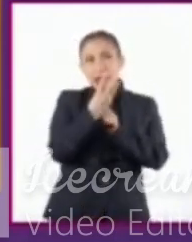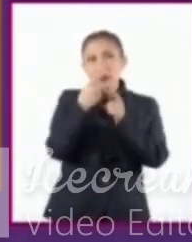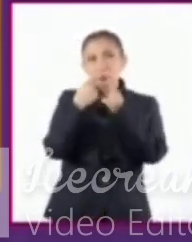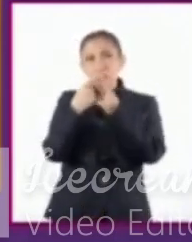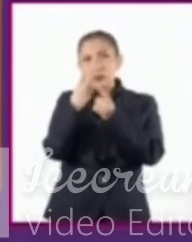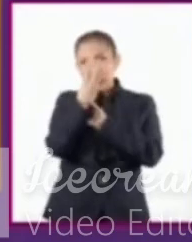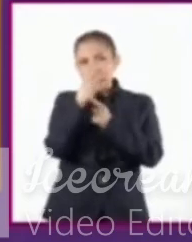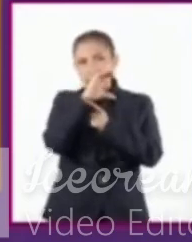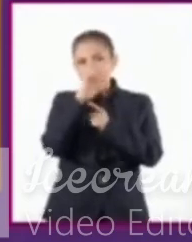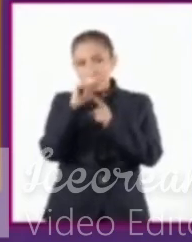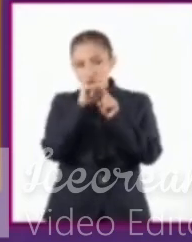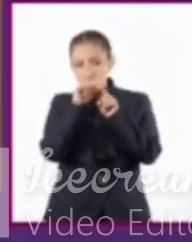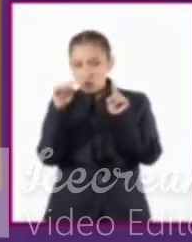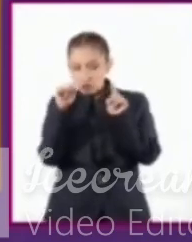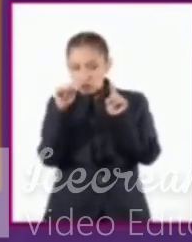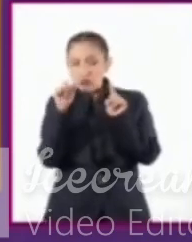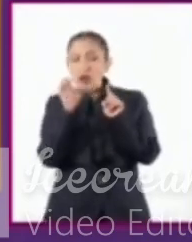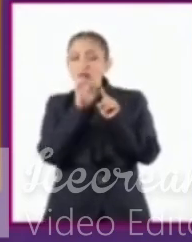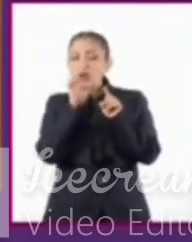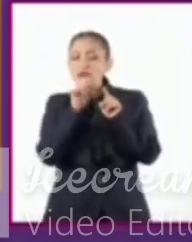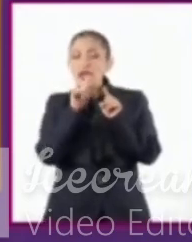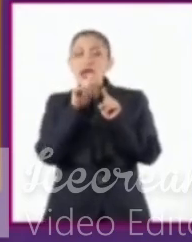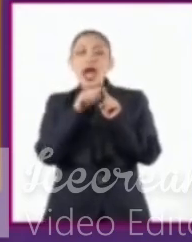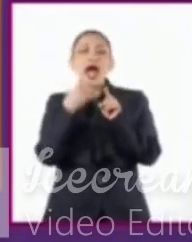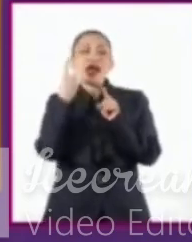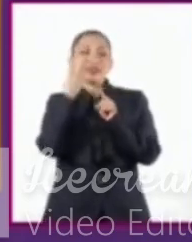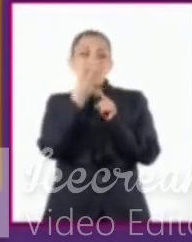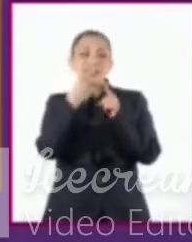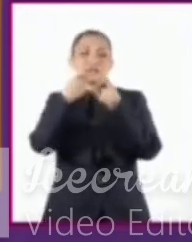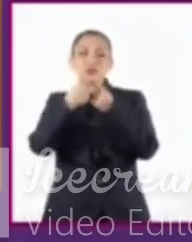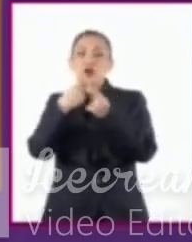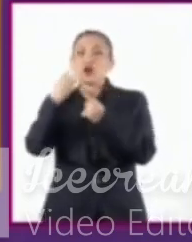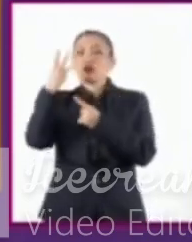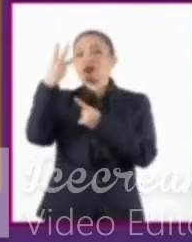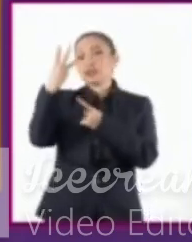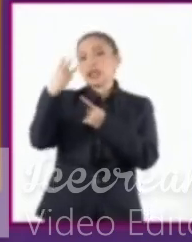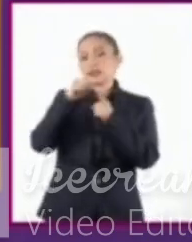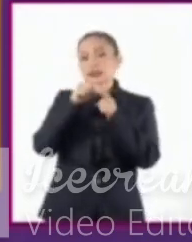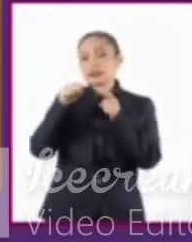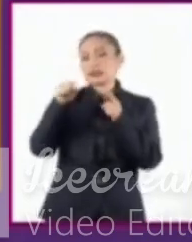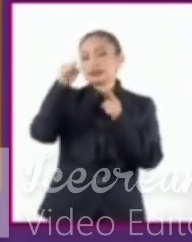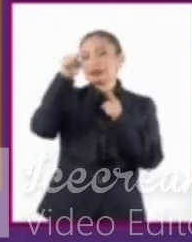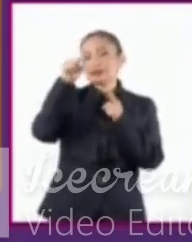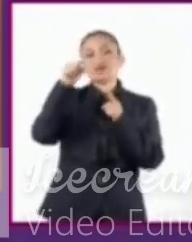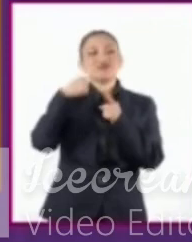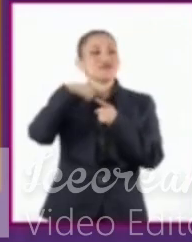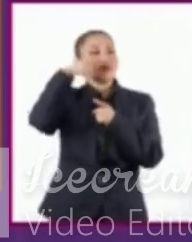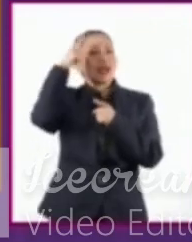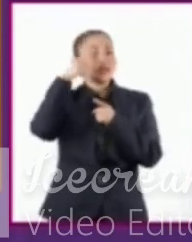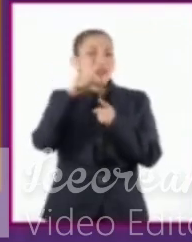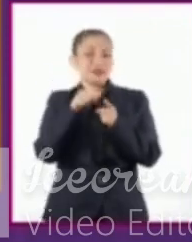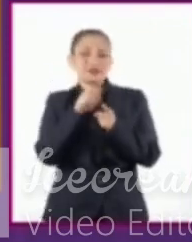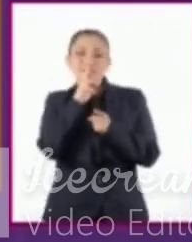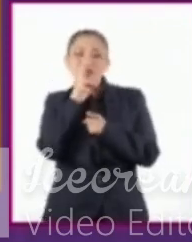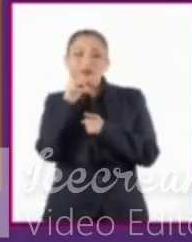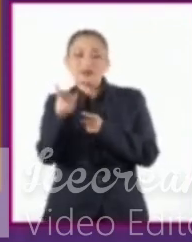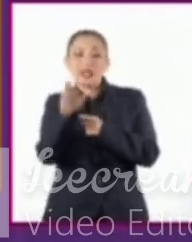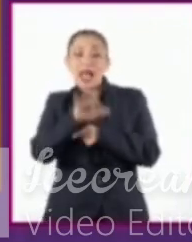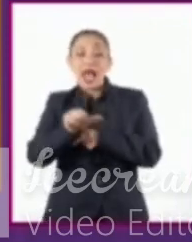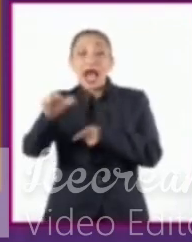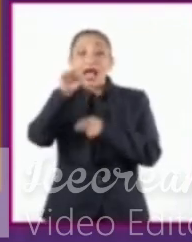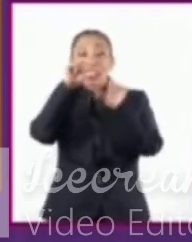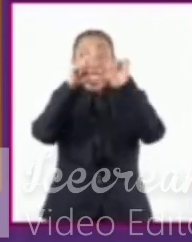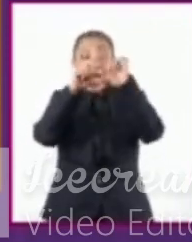3 centímetros, entonces se obtiene multiplicando 3 centímetros por 3 centímetros y obtenemos que el área